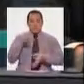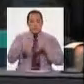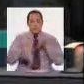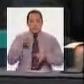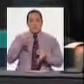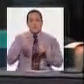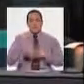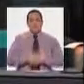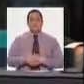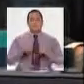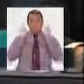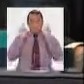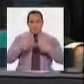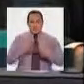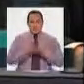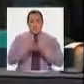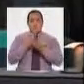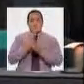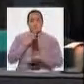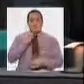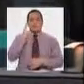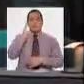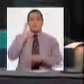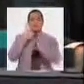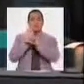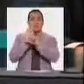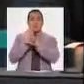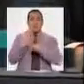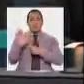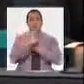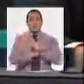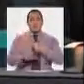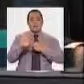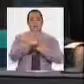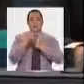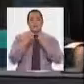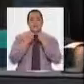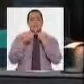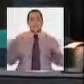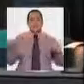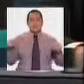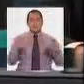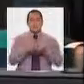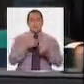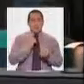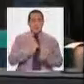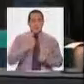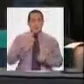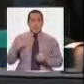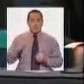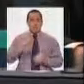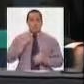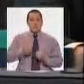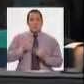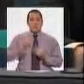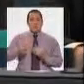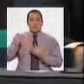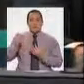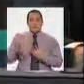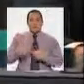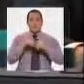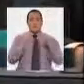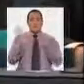Judicial, de acuerdo a la doctrina, es la defensa de la independencia de sus jueces. La